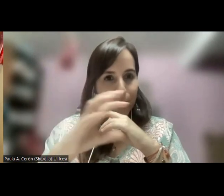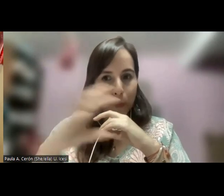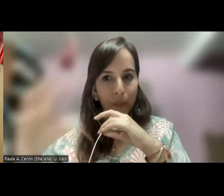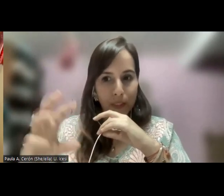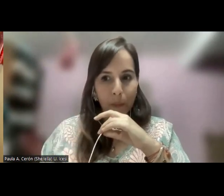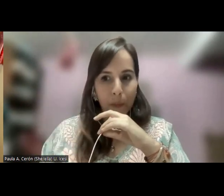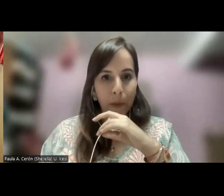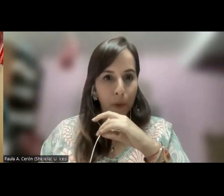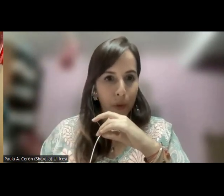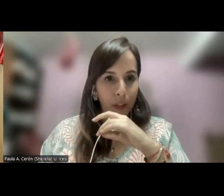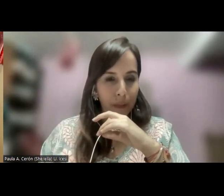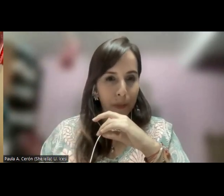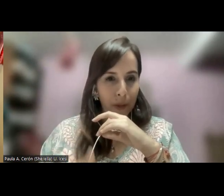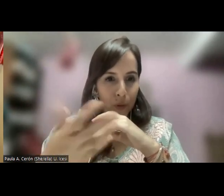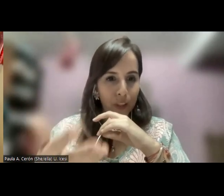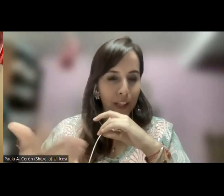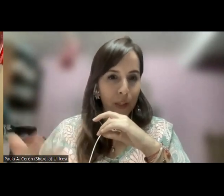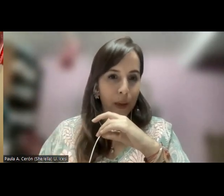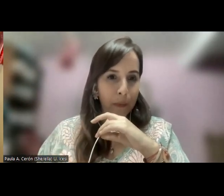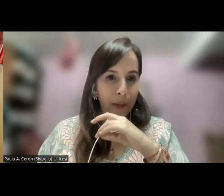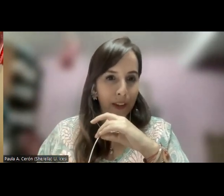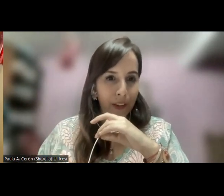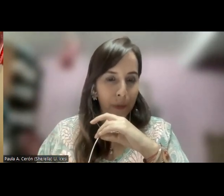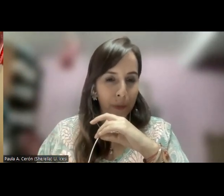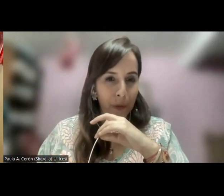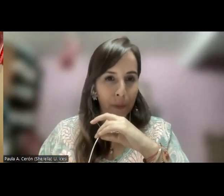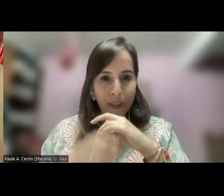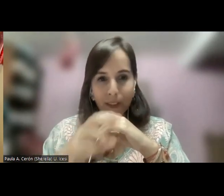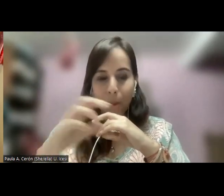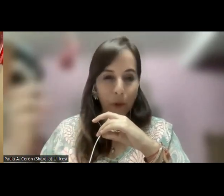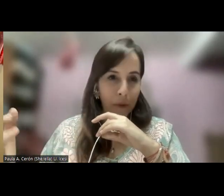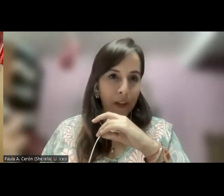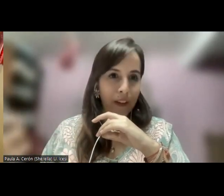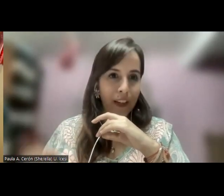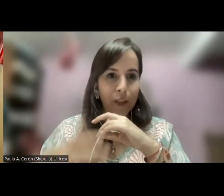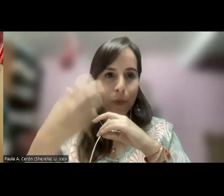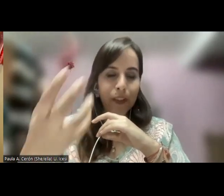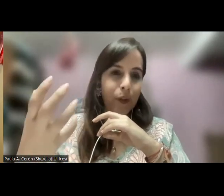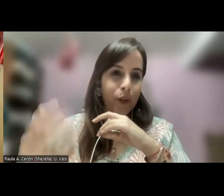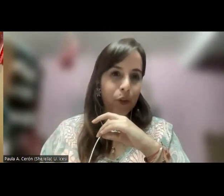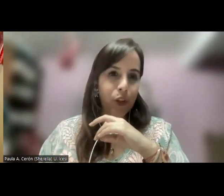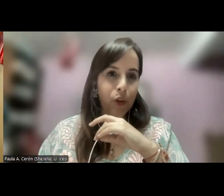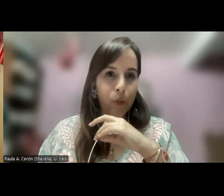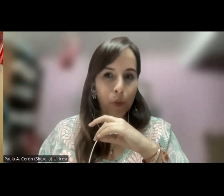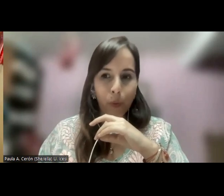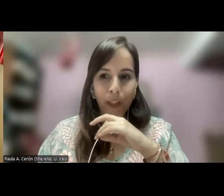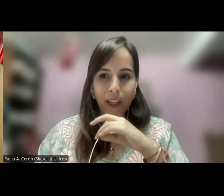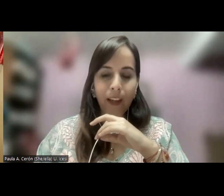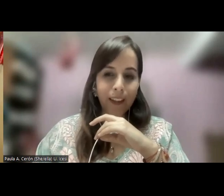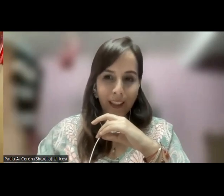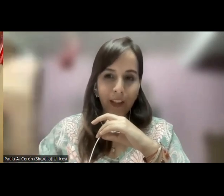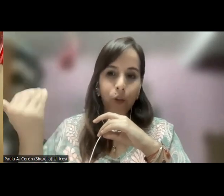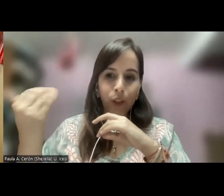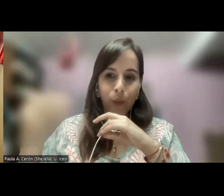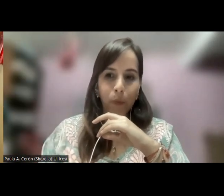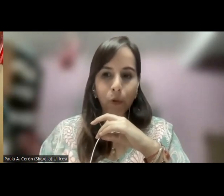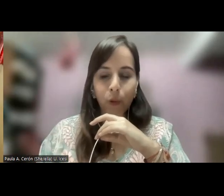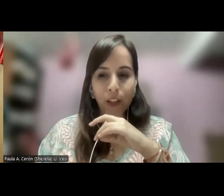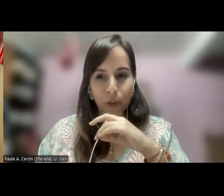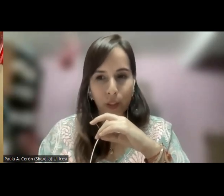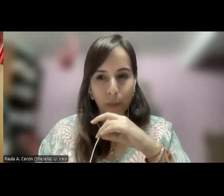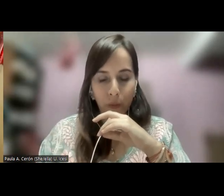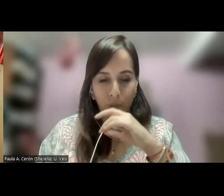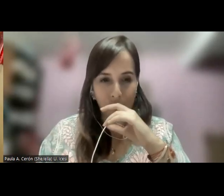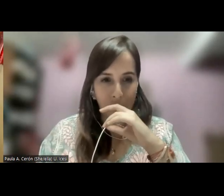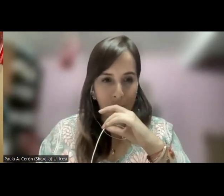voy a hacer como este primer bloque de pregunta le doy la palabra primero a Marta muy breve la respuesta y luego sigo con bubulina y continuamos